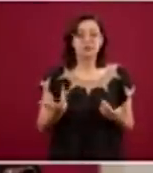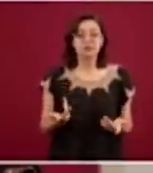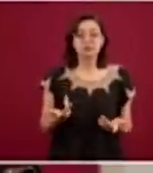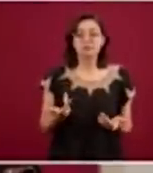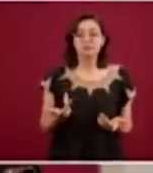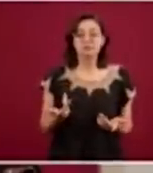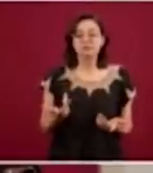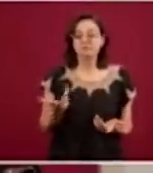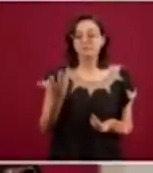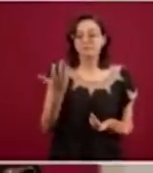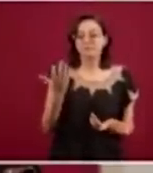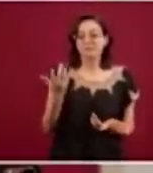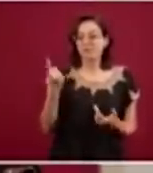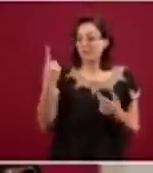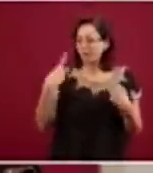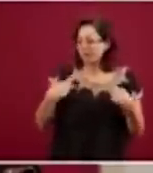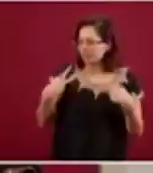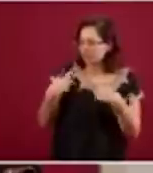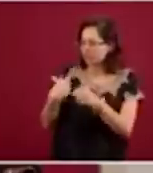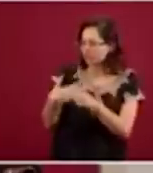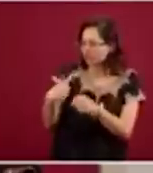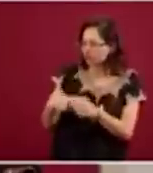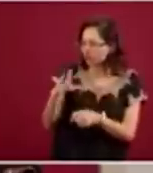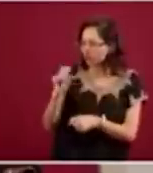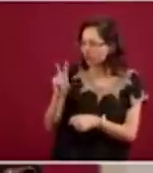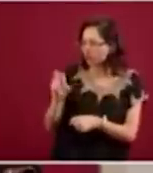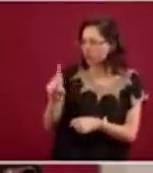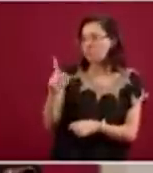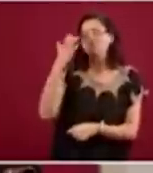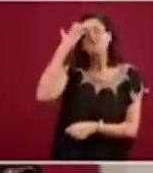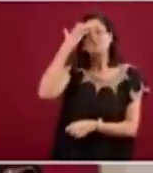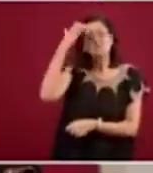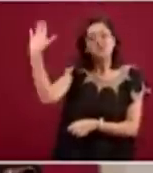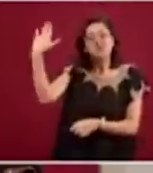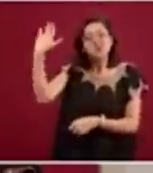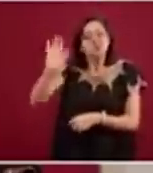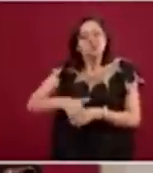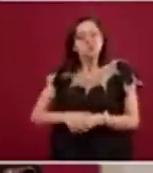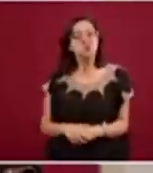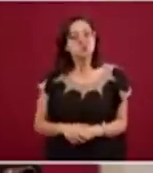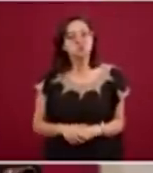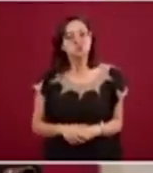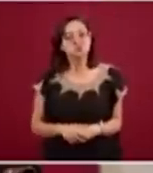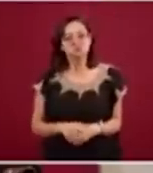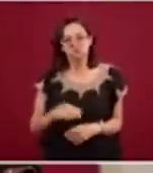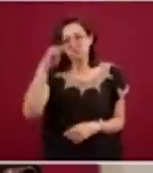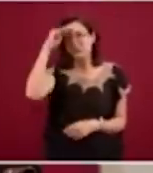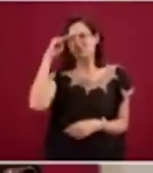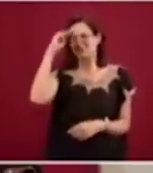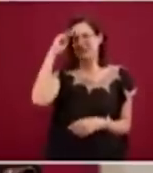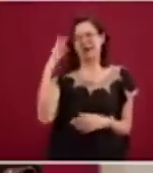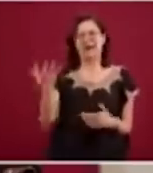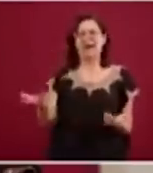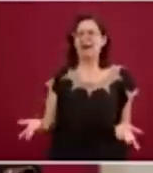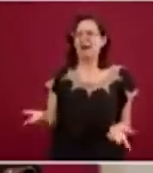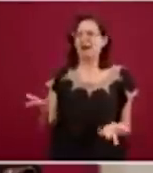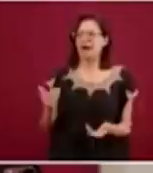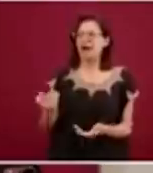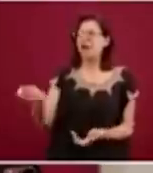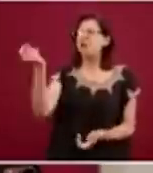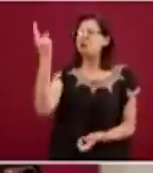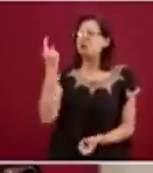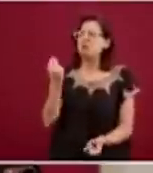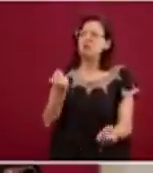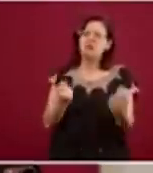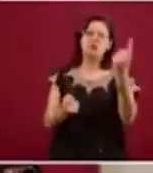escuchan no conozca una persona con kobe y le podría parecer lejano podría parecer remoto el